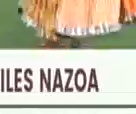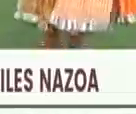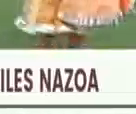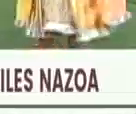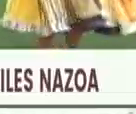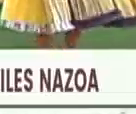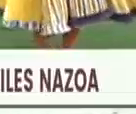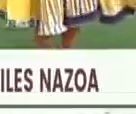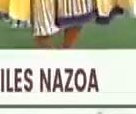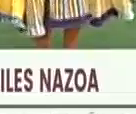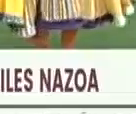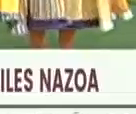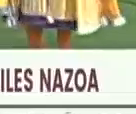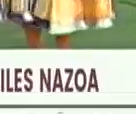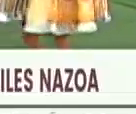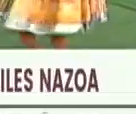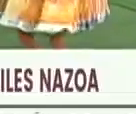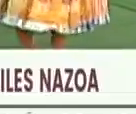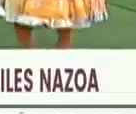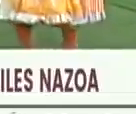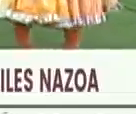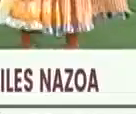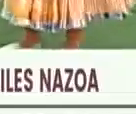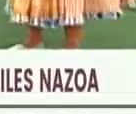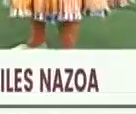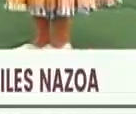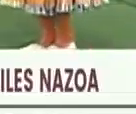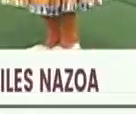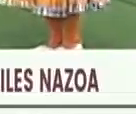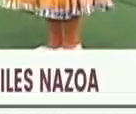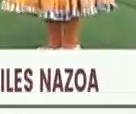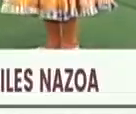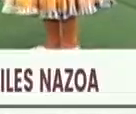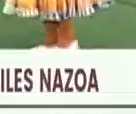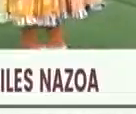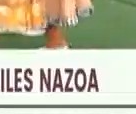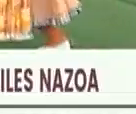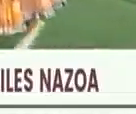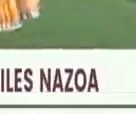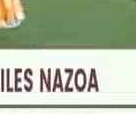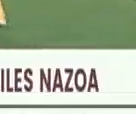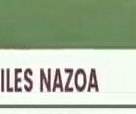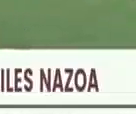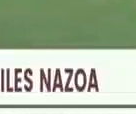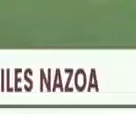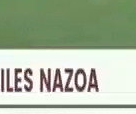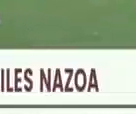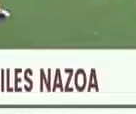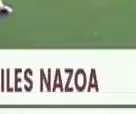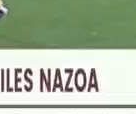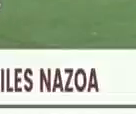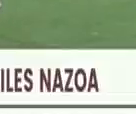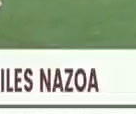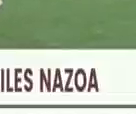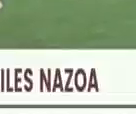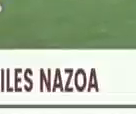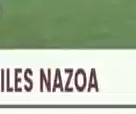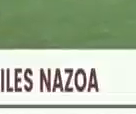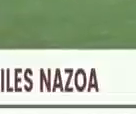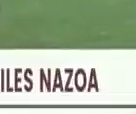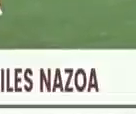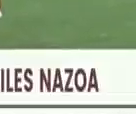no enamora inmediatamente a una muchacha? Ajá, y el día que se casaron, como el papá de ella era un hombre muy